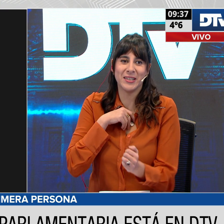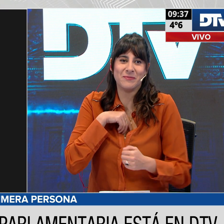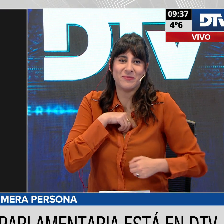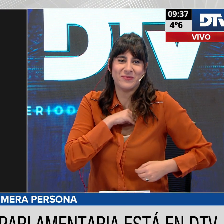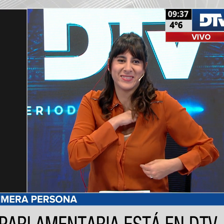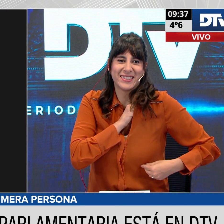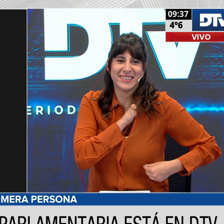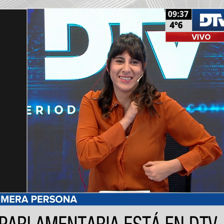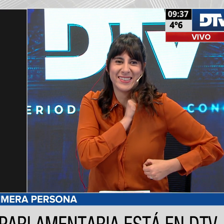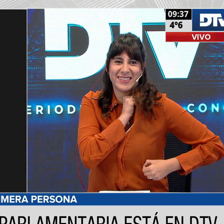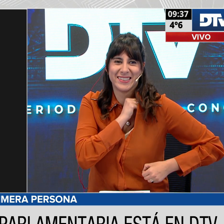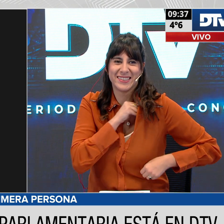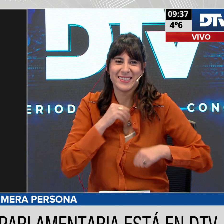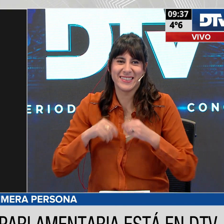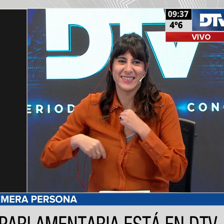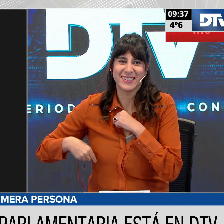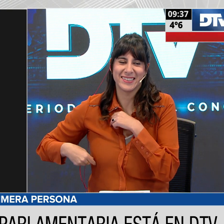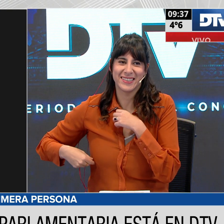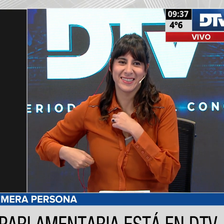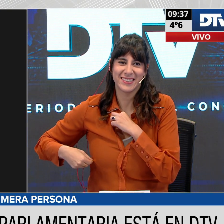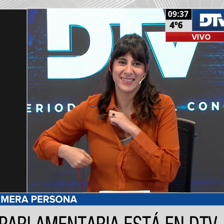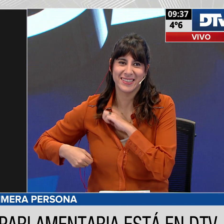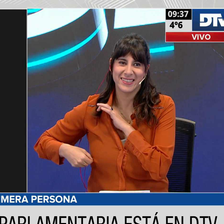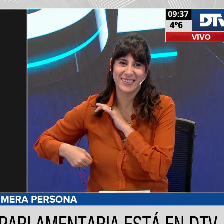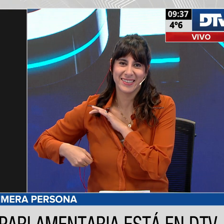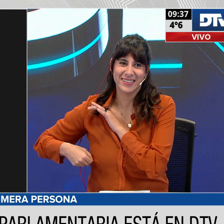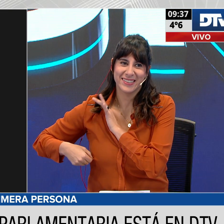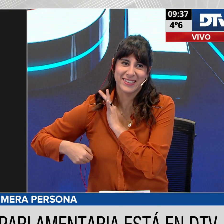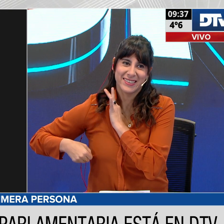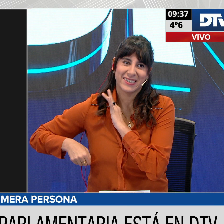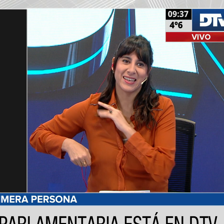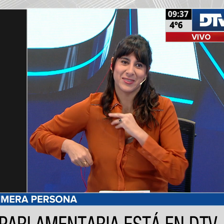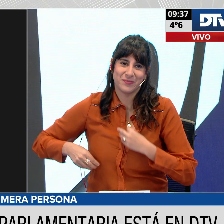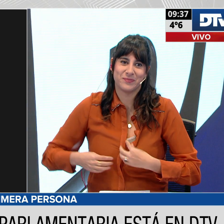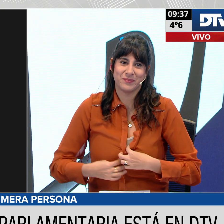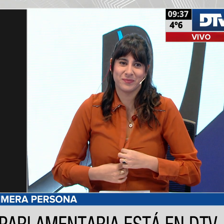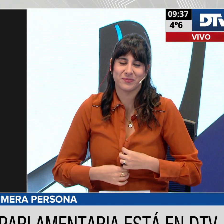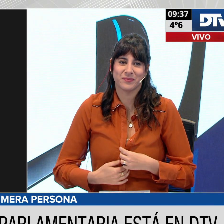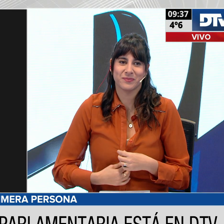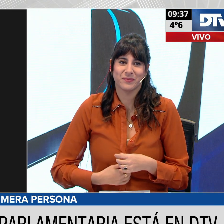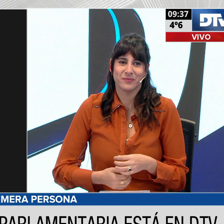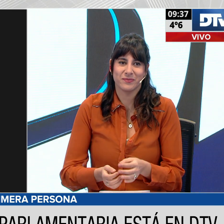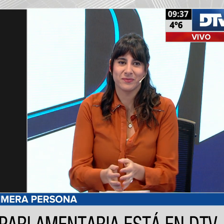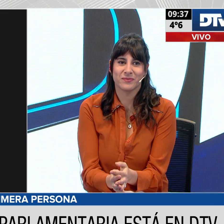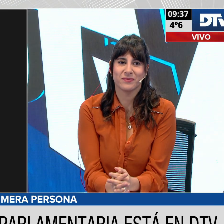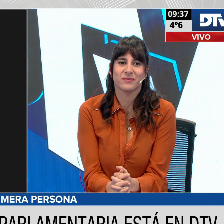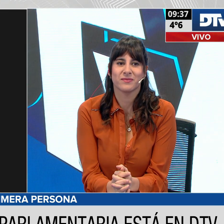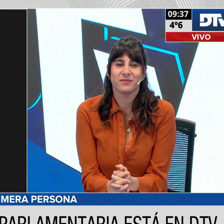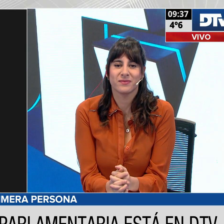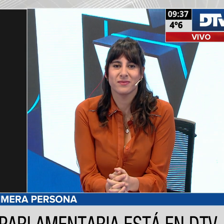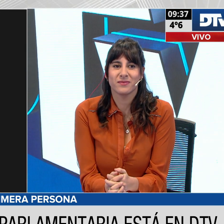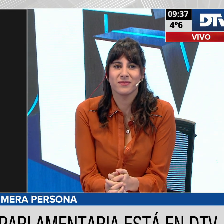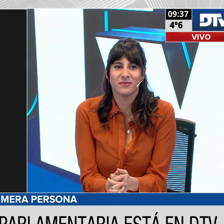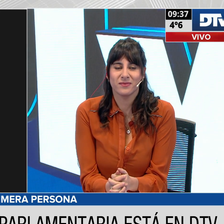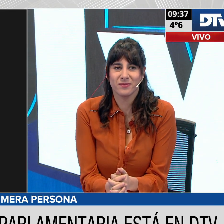hubo ahí. Alguna chicanita hubo, que el tema cierre de alianzas y cercanía de cierre de listas es hoy el